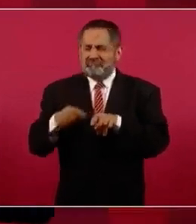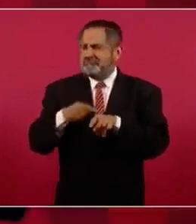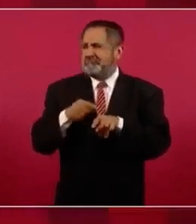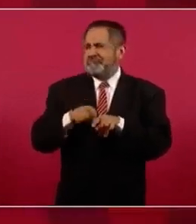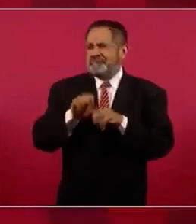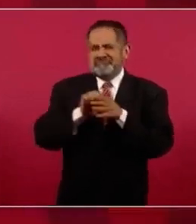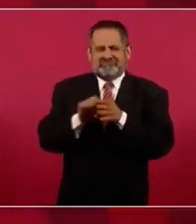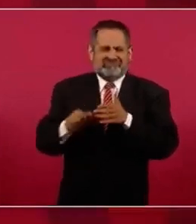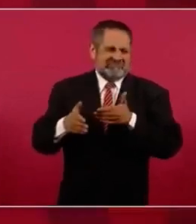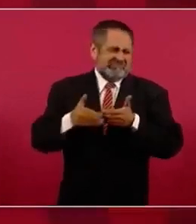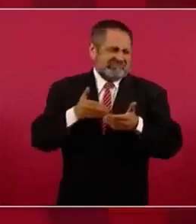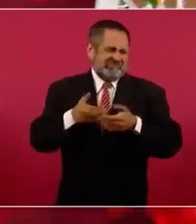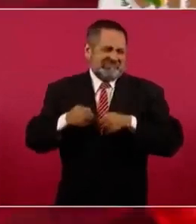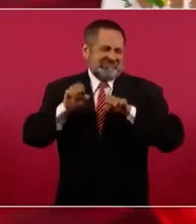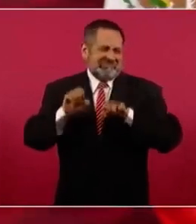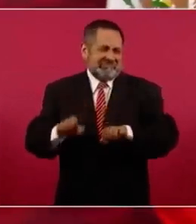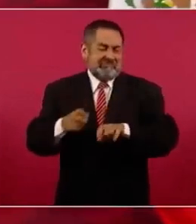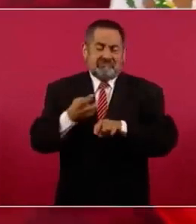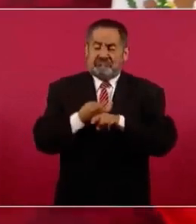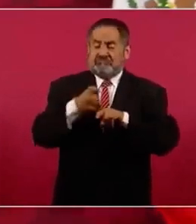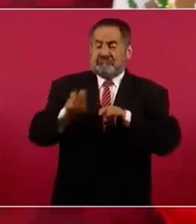carro último modelo